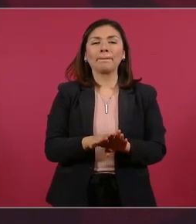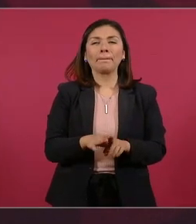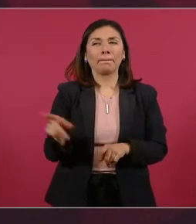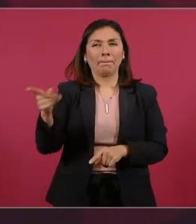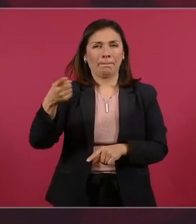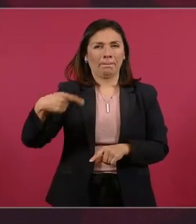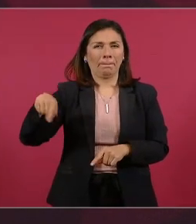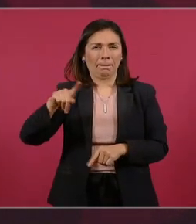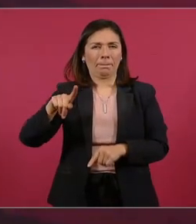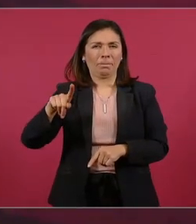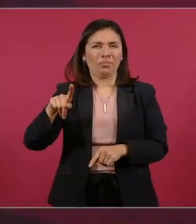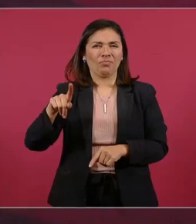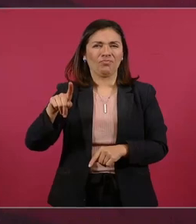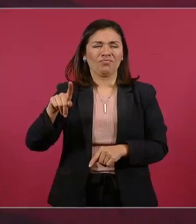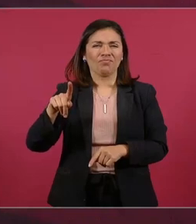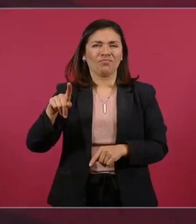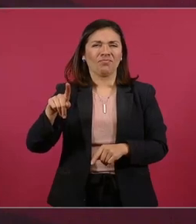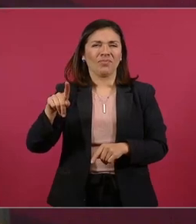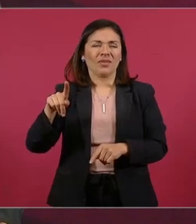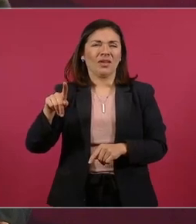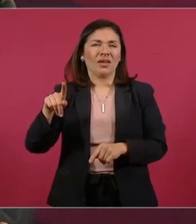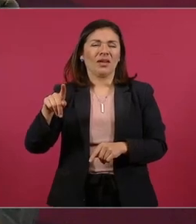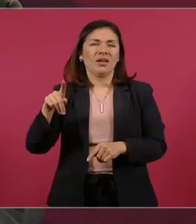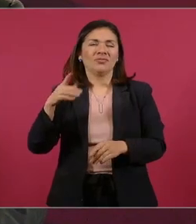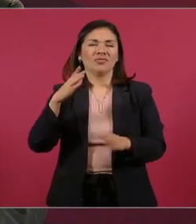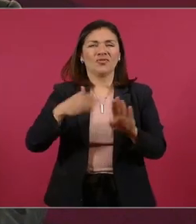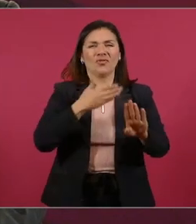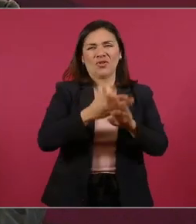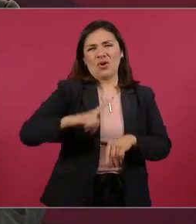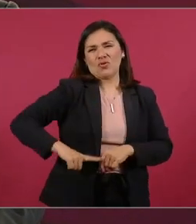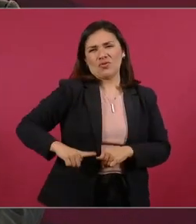adversarios nuestros. Cuando sale el tema